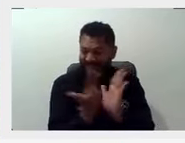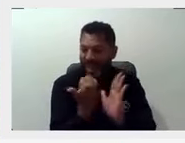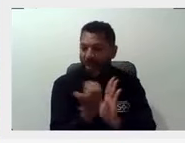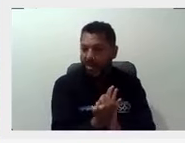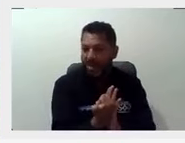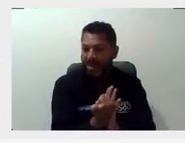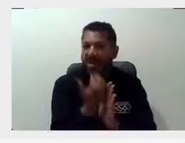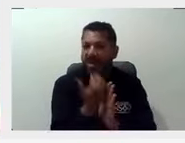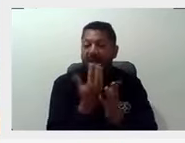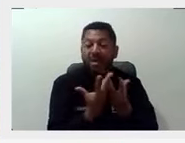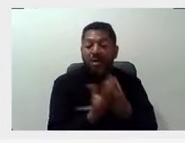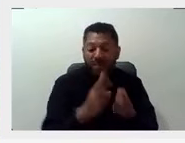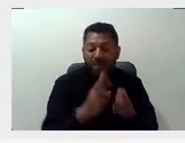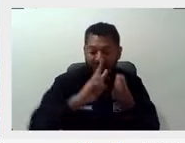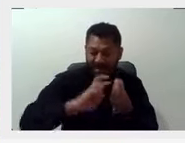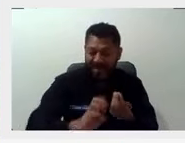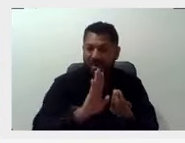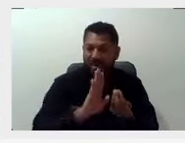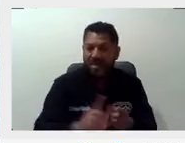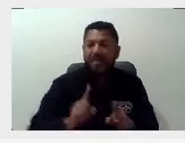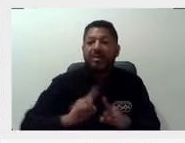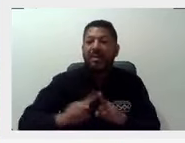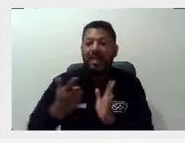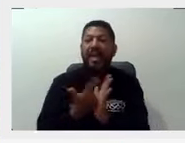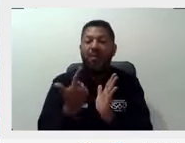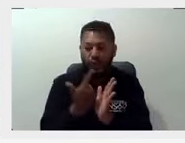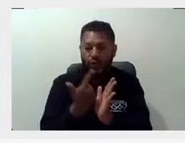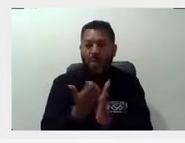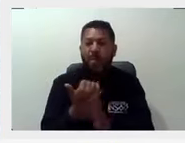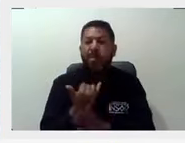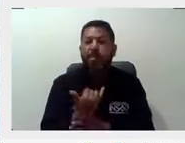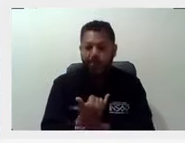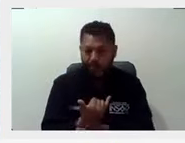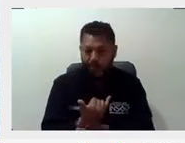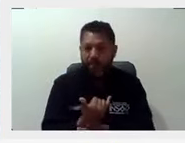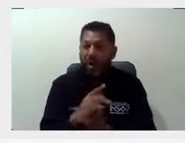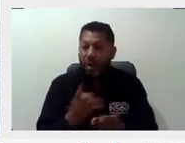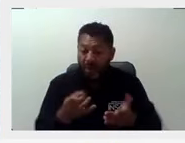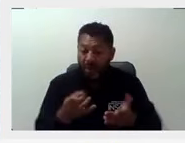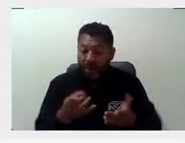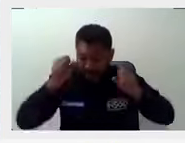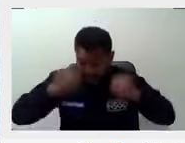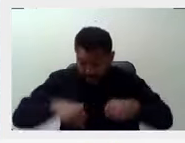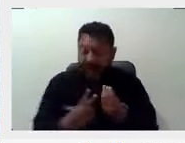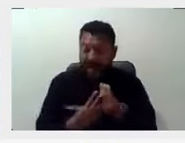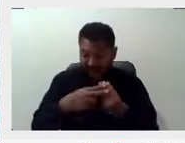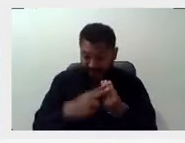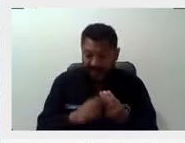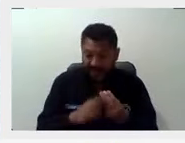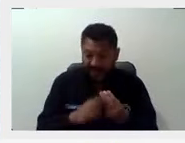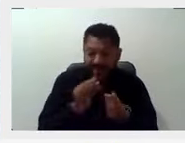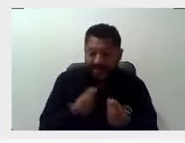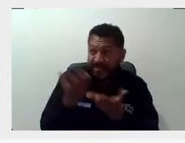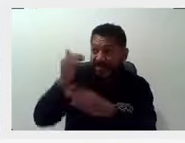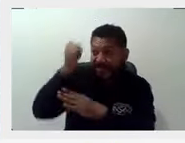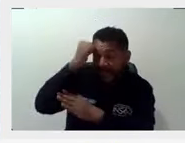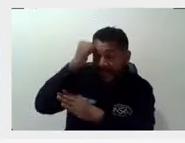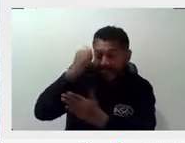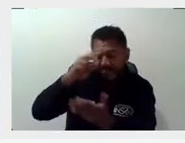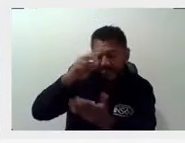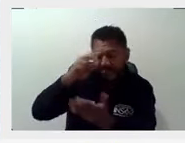Investigación Familia y Escuela tiene varios libros que pueden ser herramientas para los maestros. Tenemos el libro Familia, Discapacidad